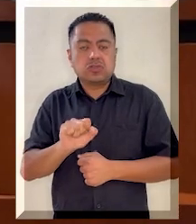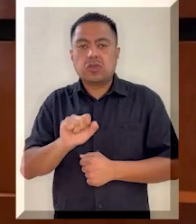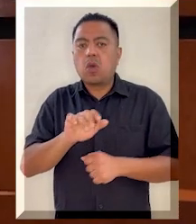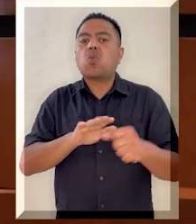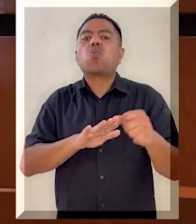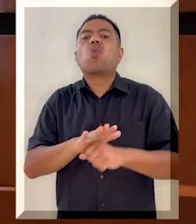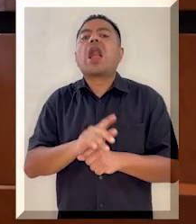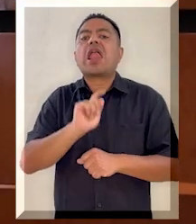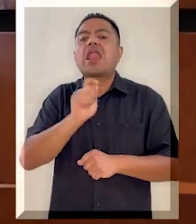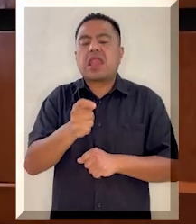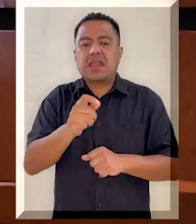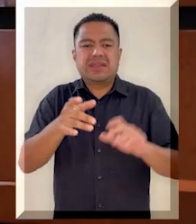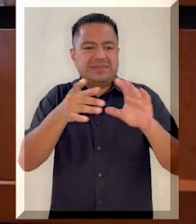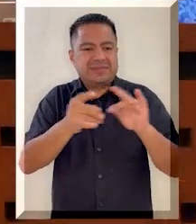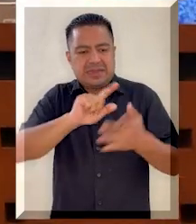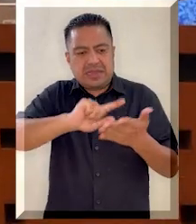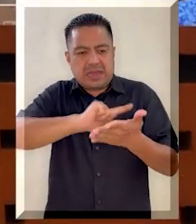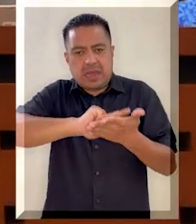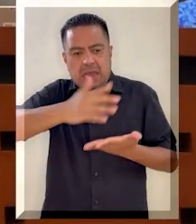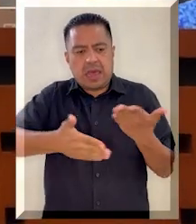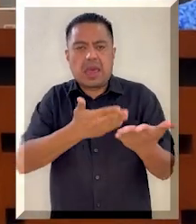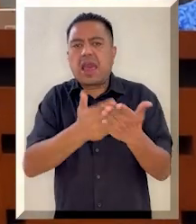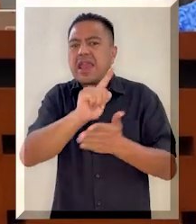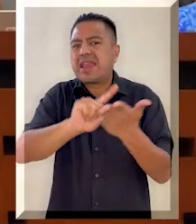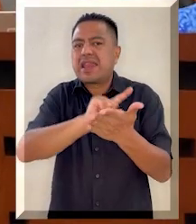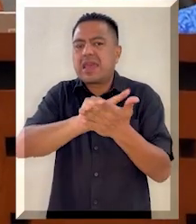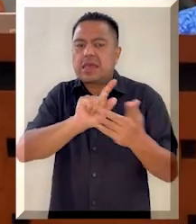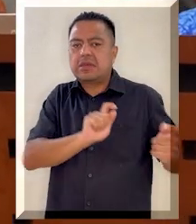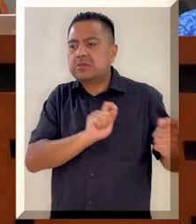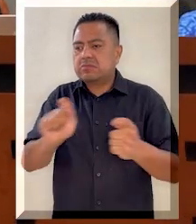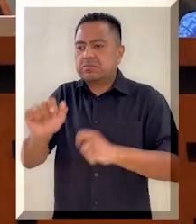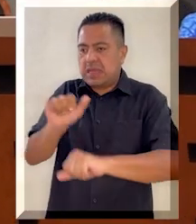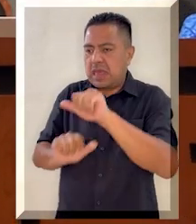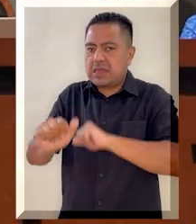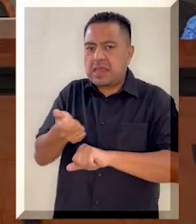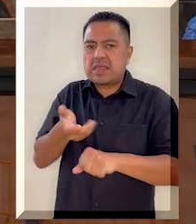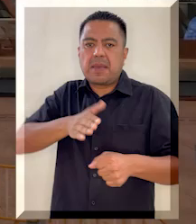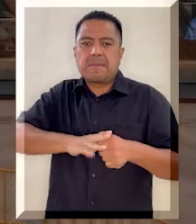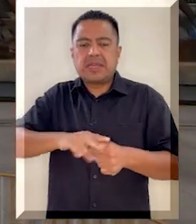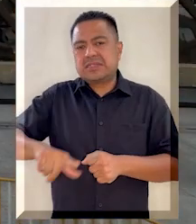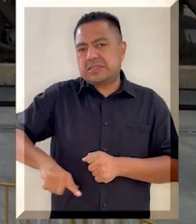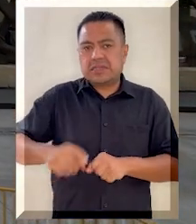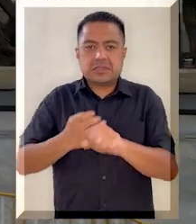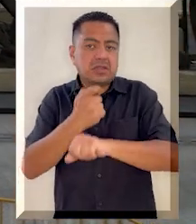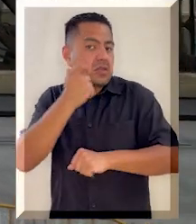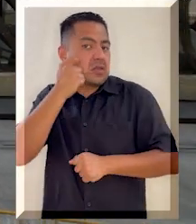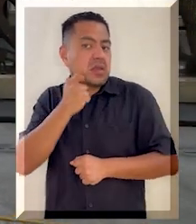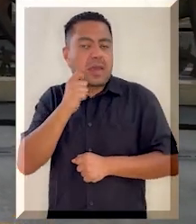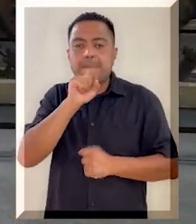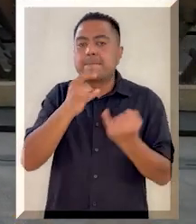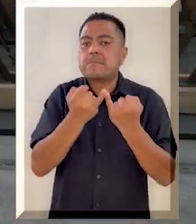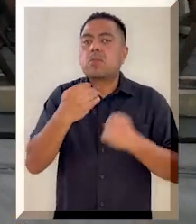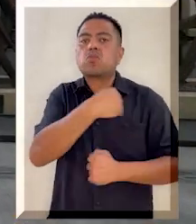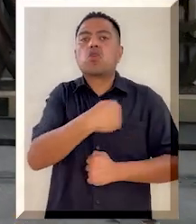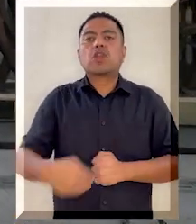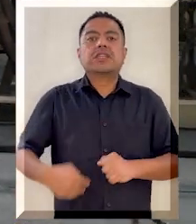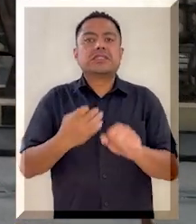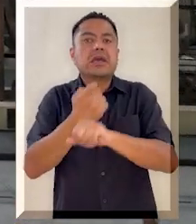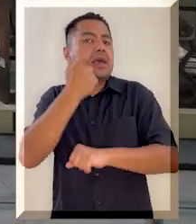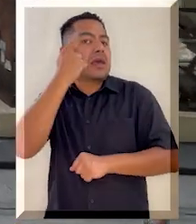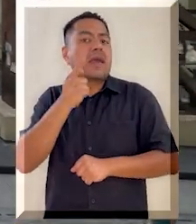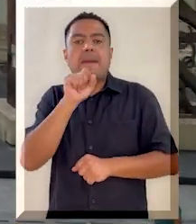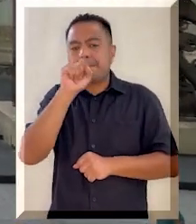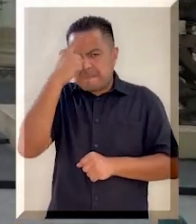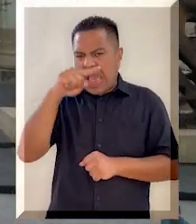López mediante el cual remite iniciativa de reforma a la ley de entrega a recepción de las administraciones públicas del Estado y municipios de